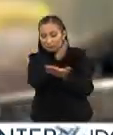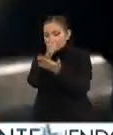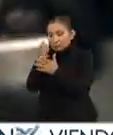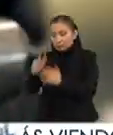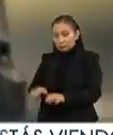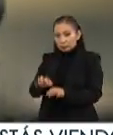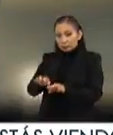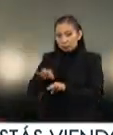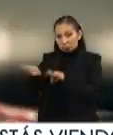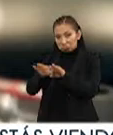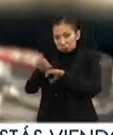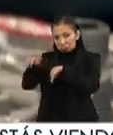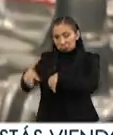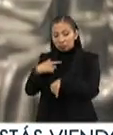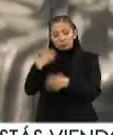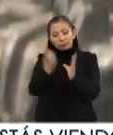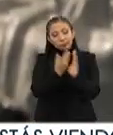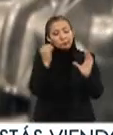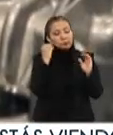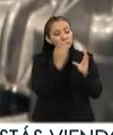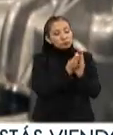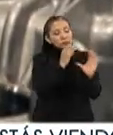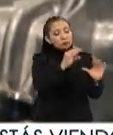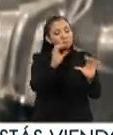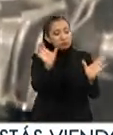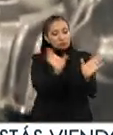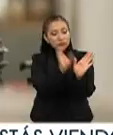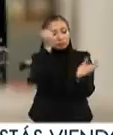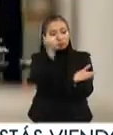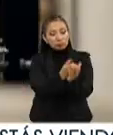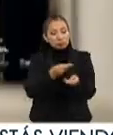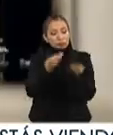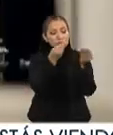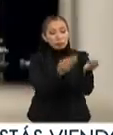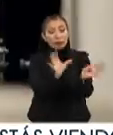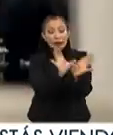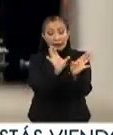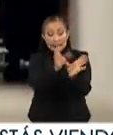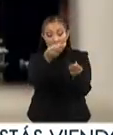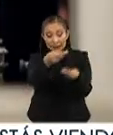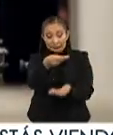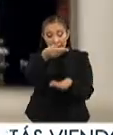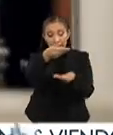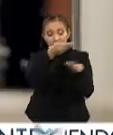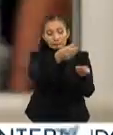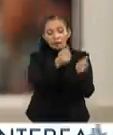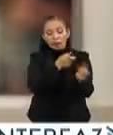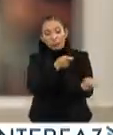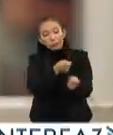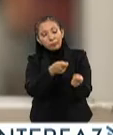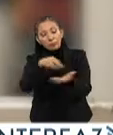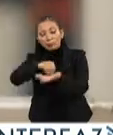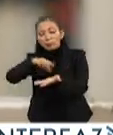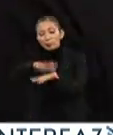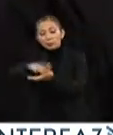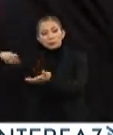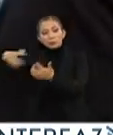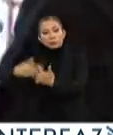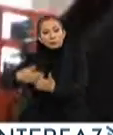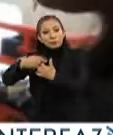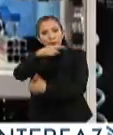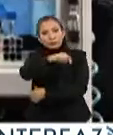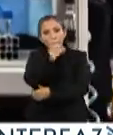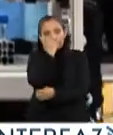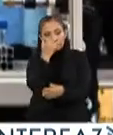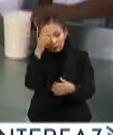se caracteriza por formar y certificar instructores. Existe una constancia y control a través de contratos entre la empresa